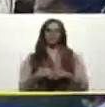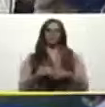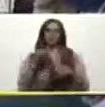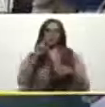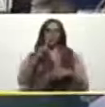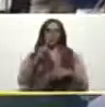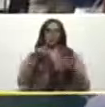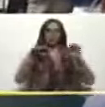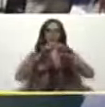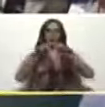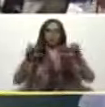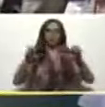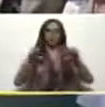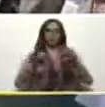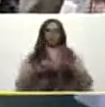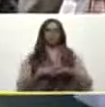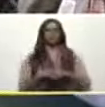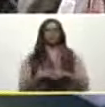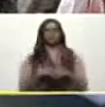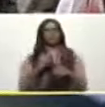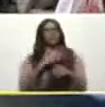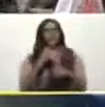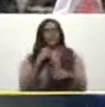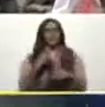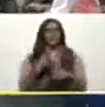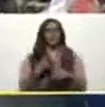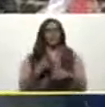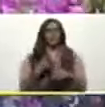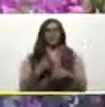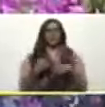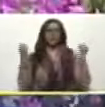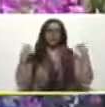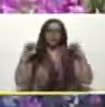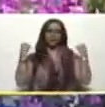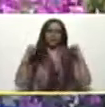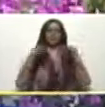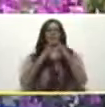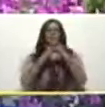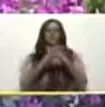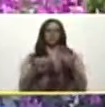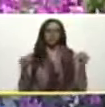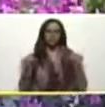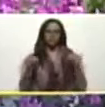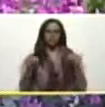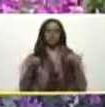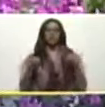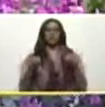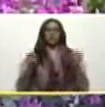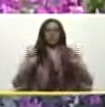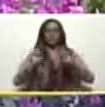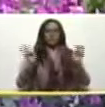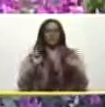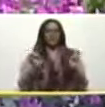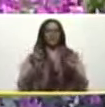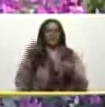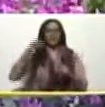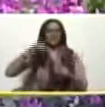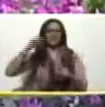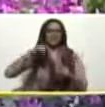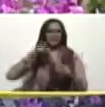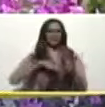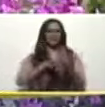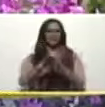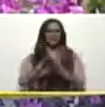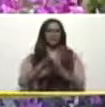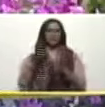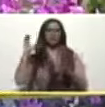de educación. Quiere decir que prácticamente en todos los campos de la necesidad de desarrollo